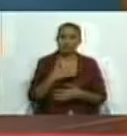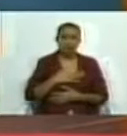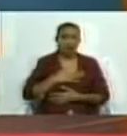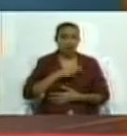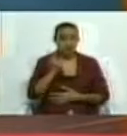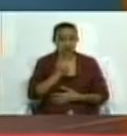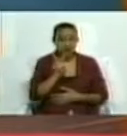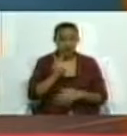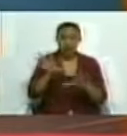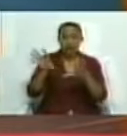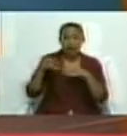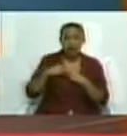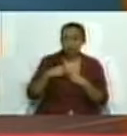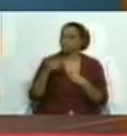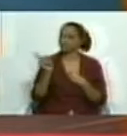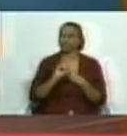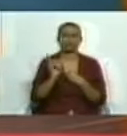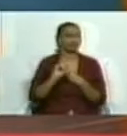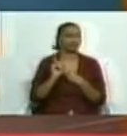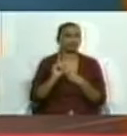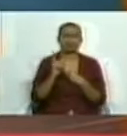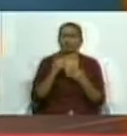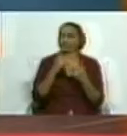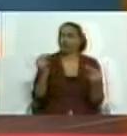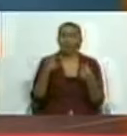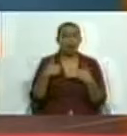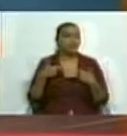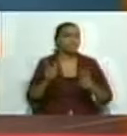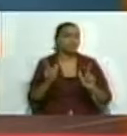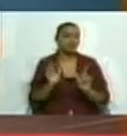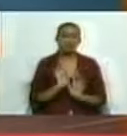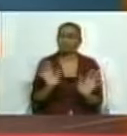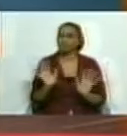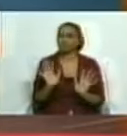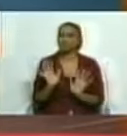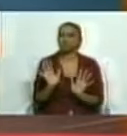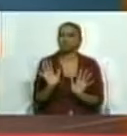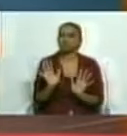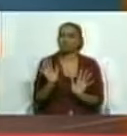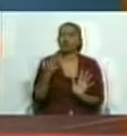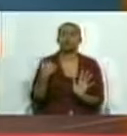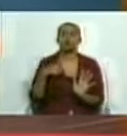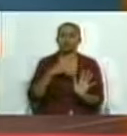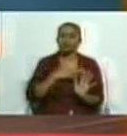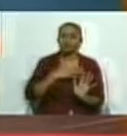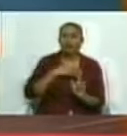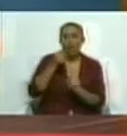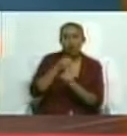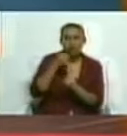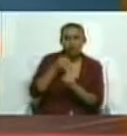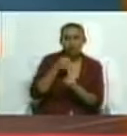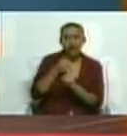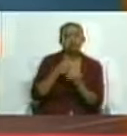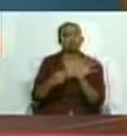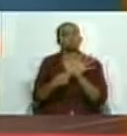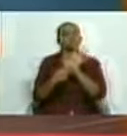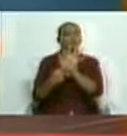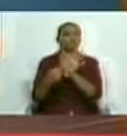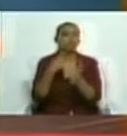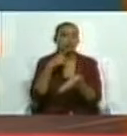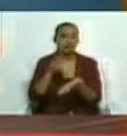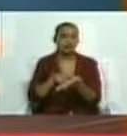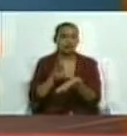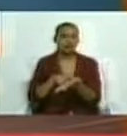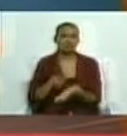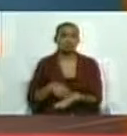permitir y estamos luchando en contra de todo este tipo de desviaciones legales pienso